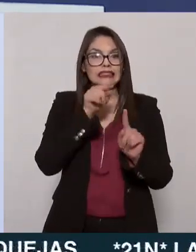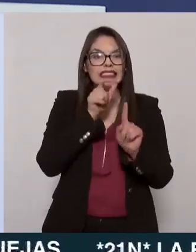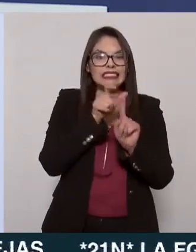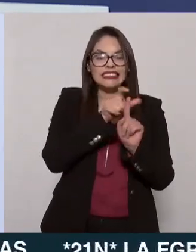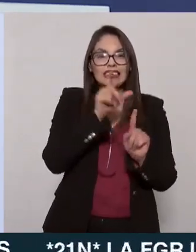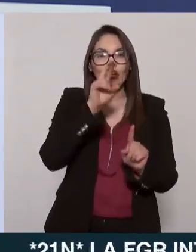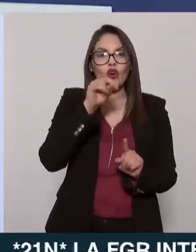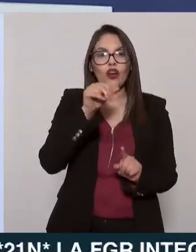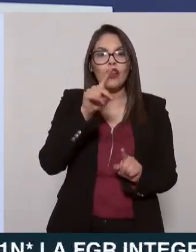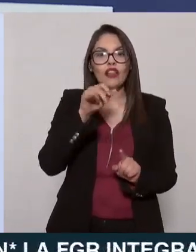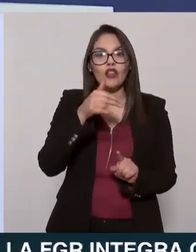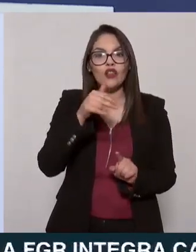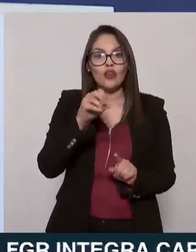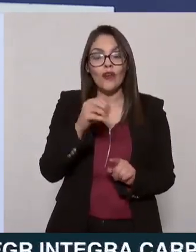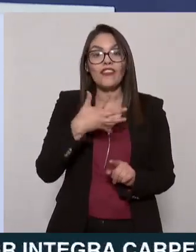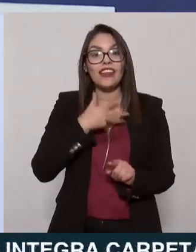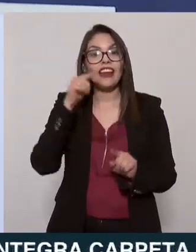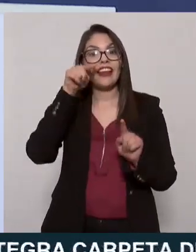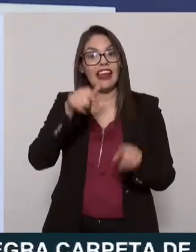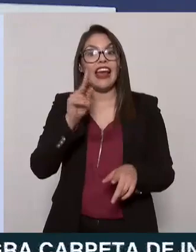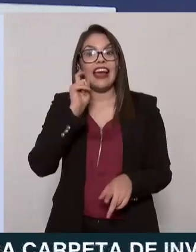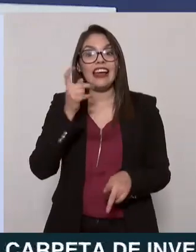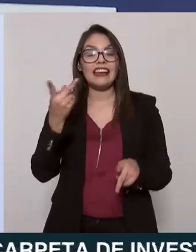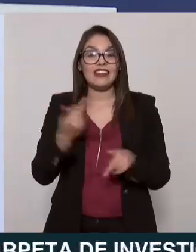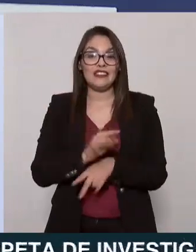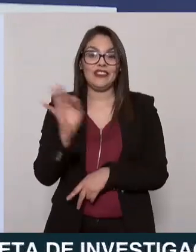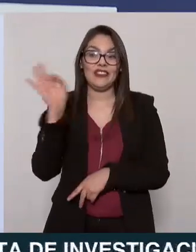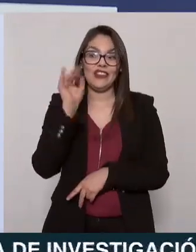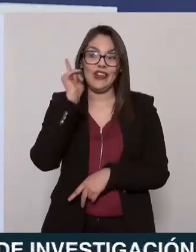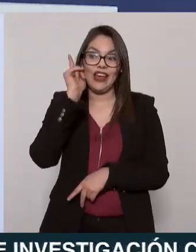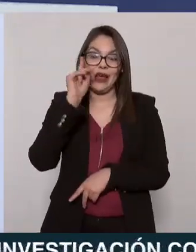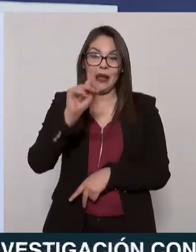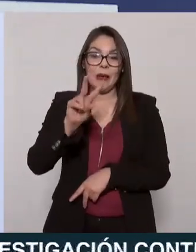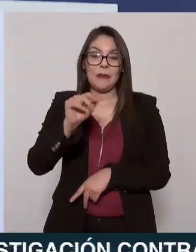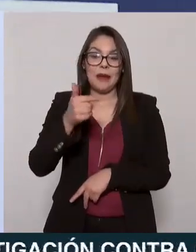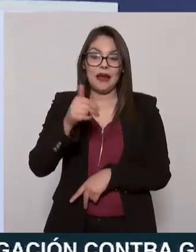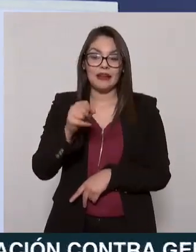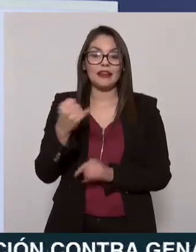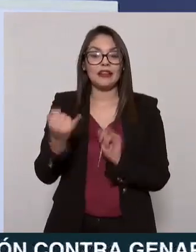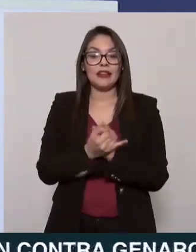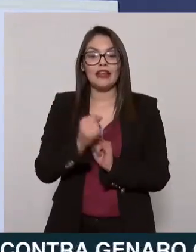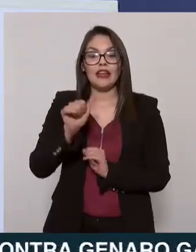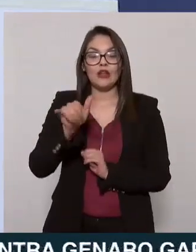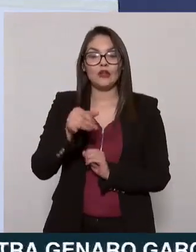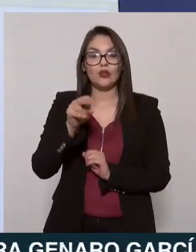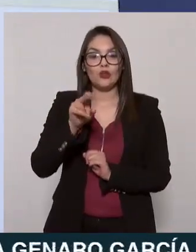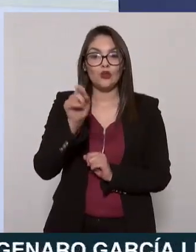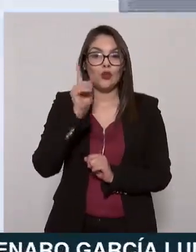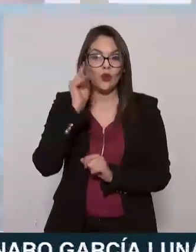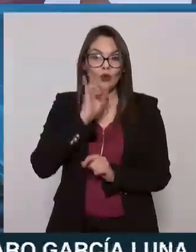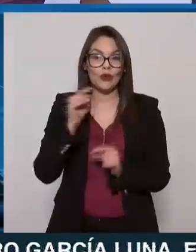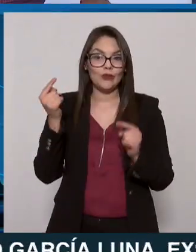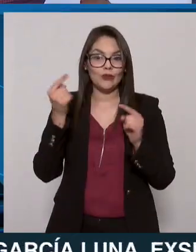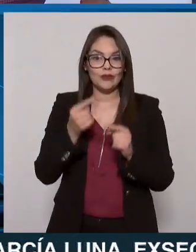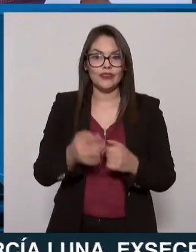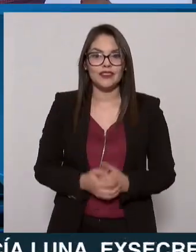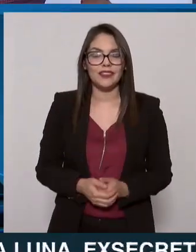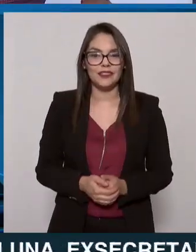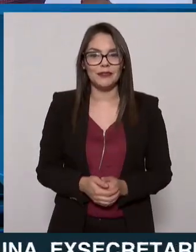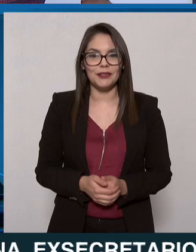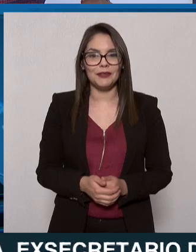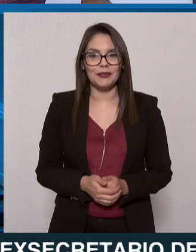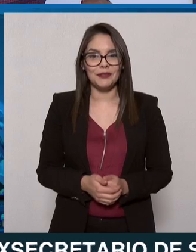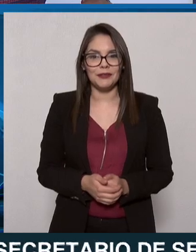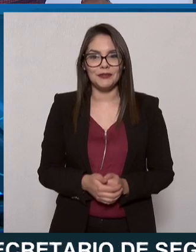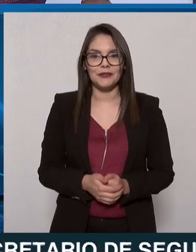astro brasileño se encuentra en nuestro país y se espera en una de esas que el señor Vargas y Jesús Arias echen la reta con el astro brasileño.